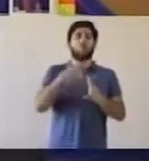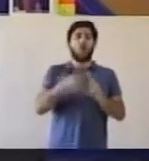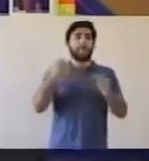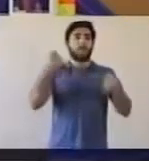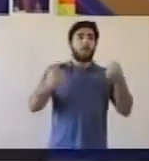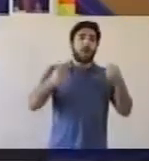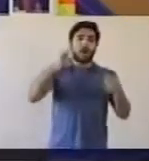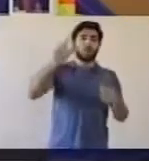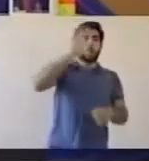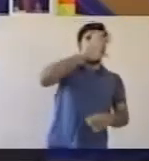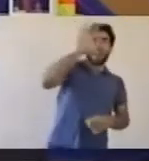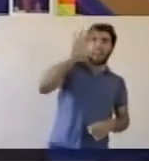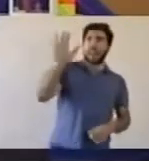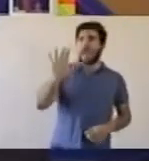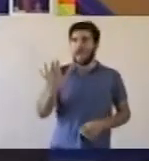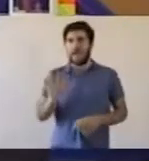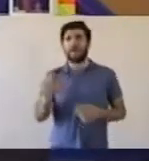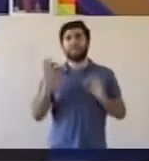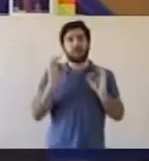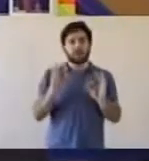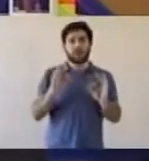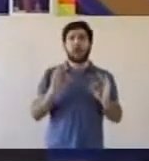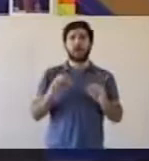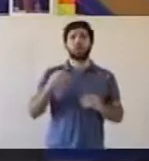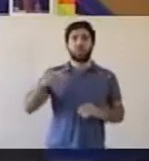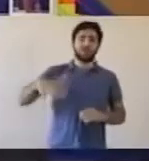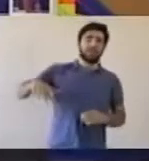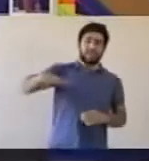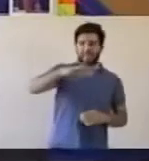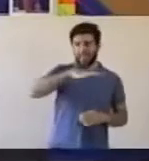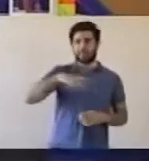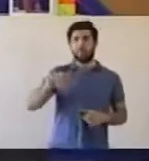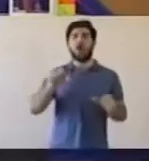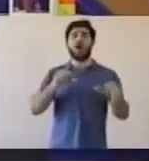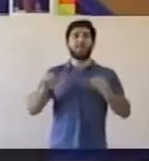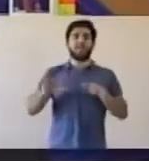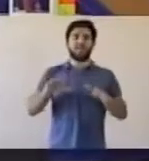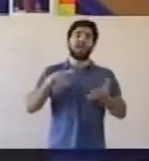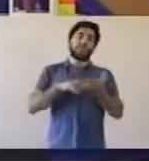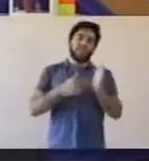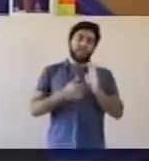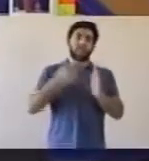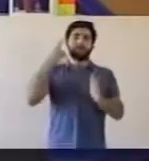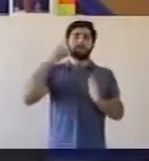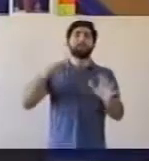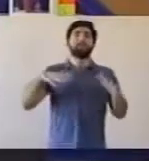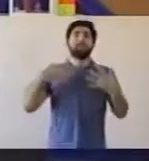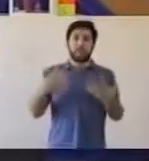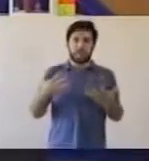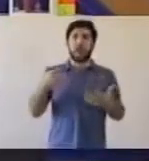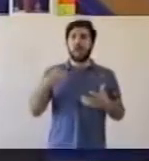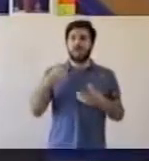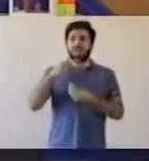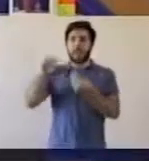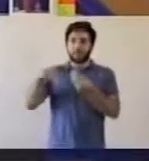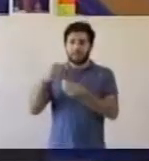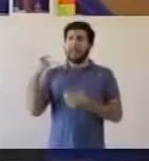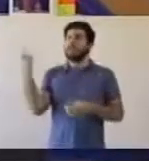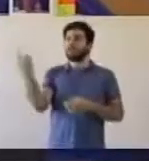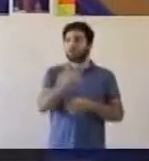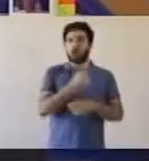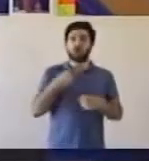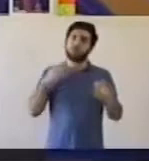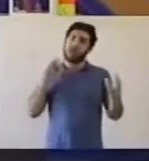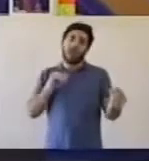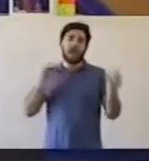el carro, la forma en que tú haces las cosas, ¿sí? Entonces, esta actividad nos va a servir para decirle a todos los miembros de